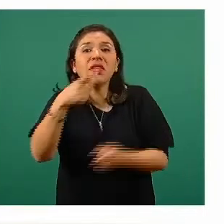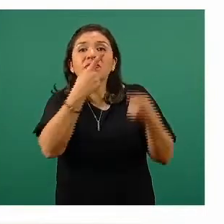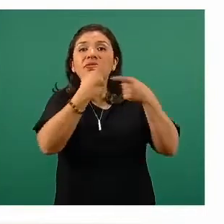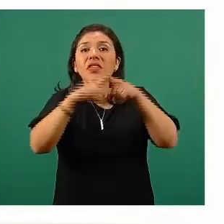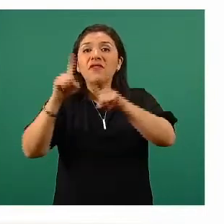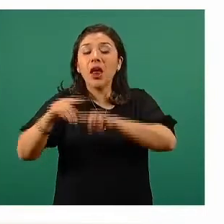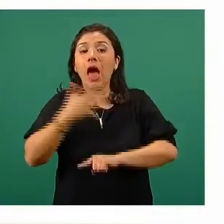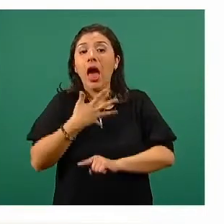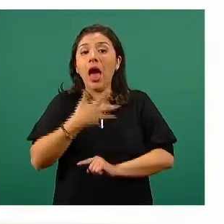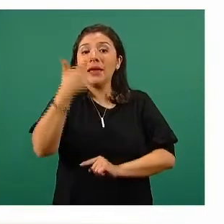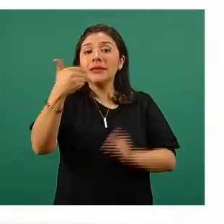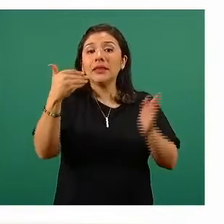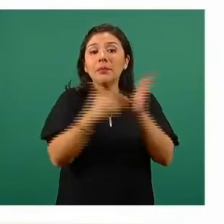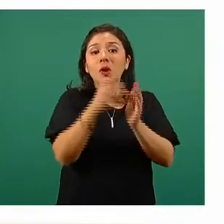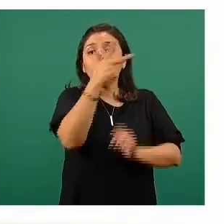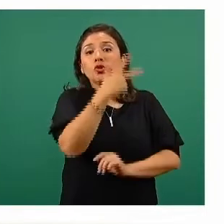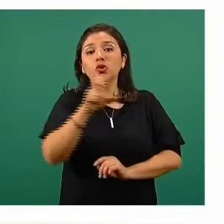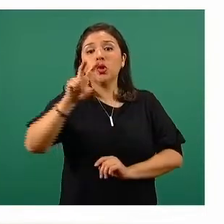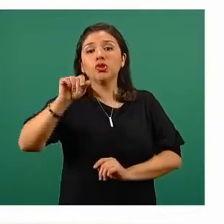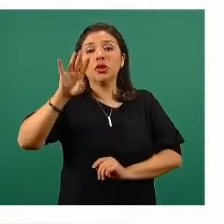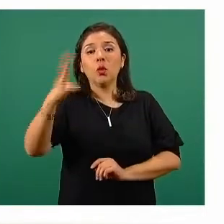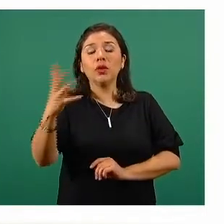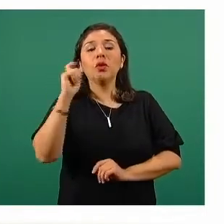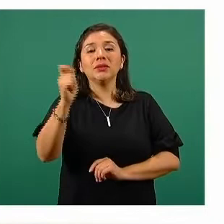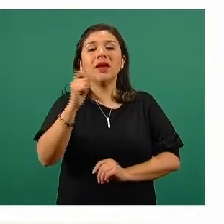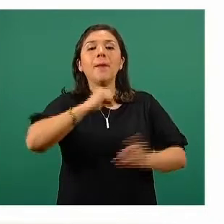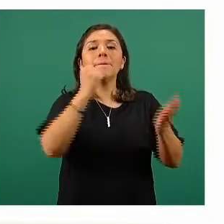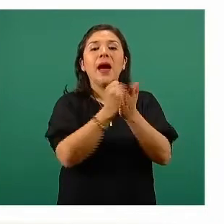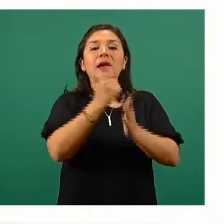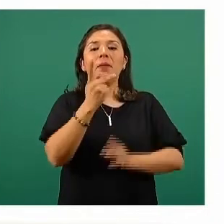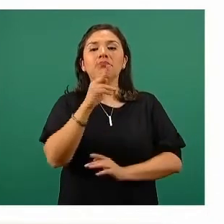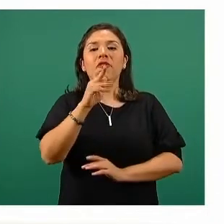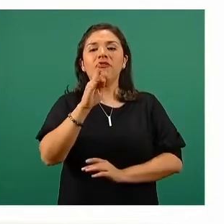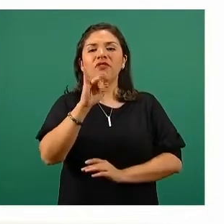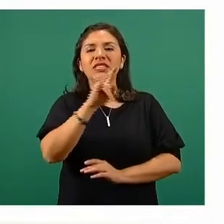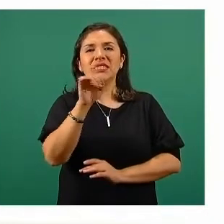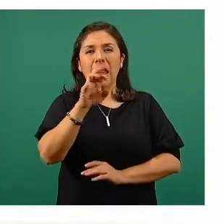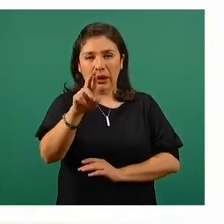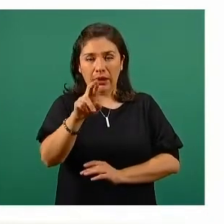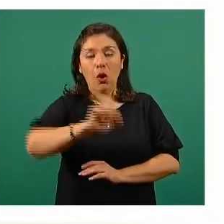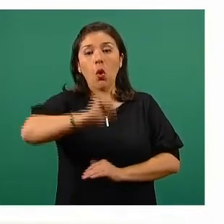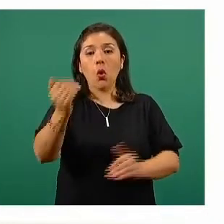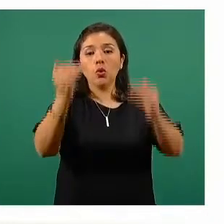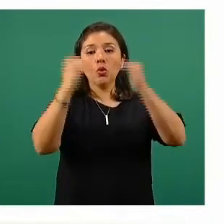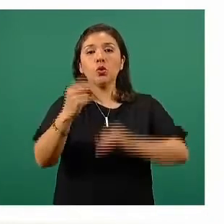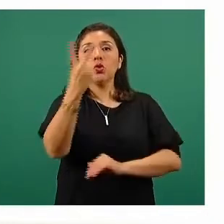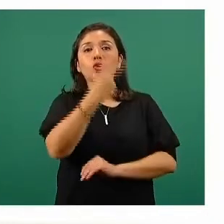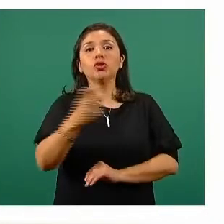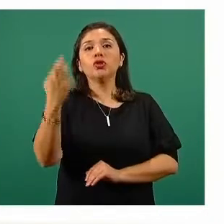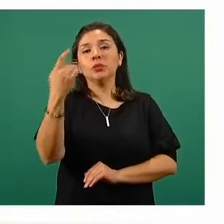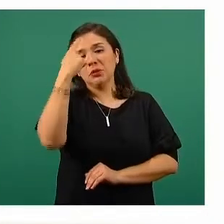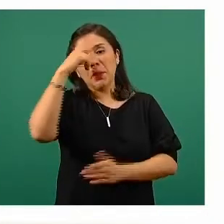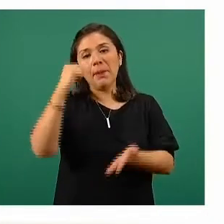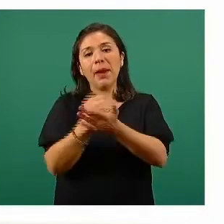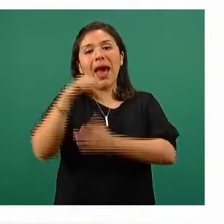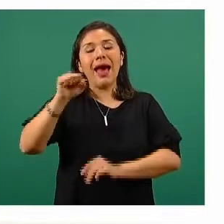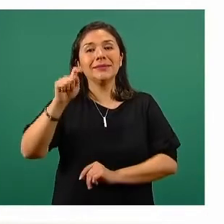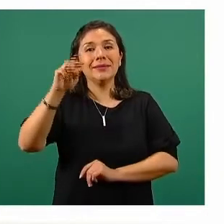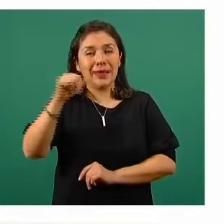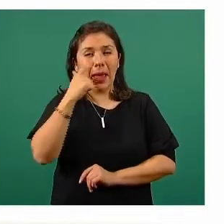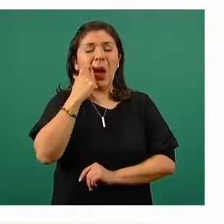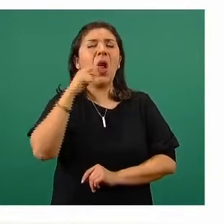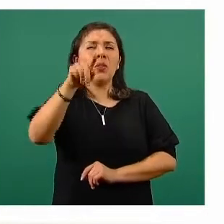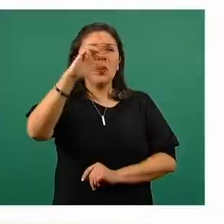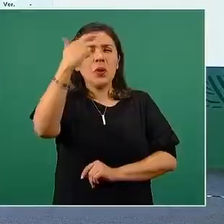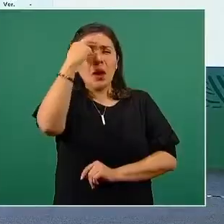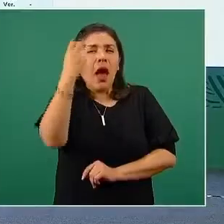que 7,884 tienen que ver con Pfizer BioNTech y 225 AstraZeneca. Recuerden